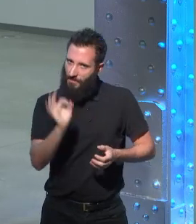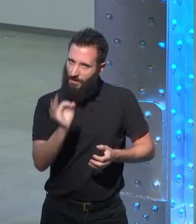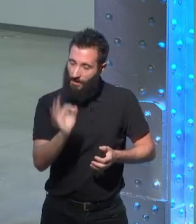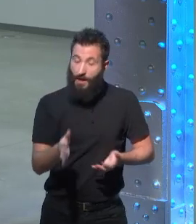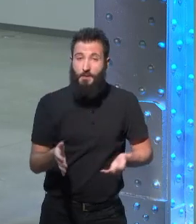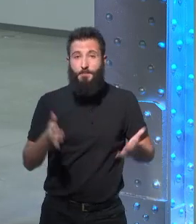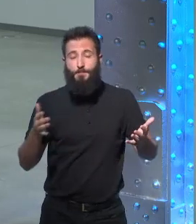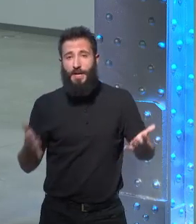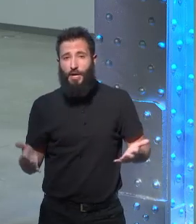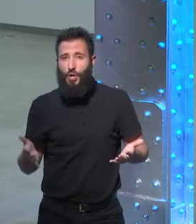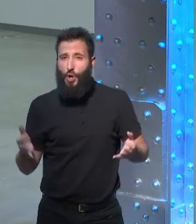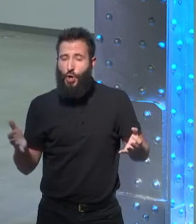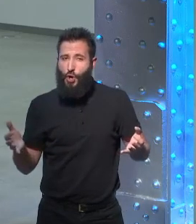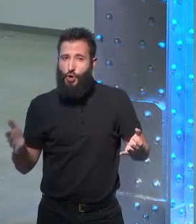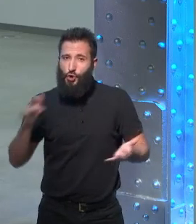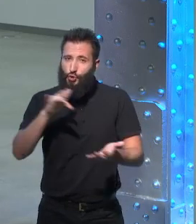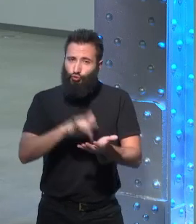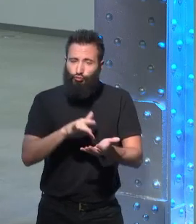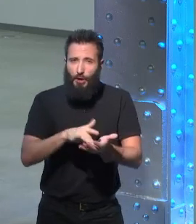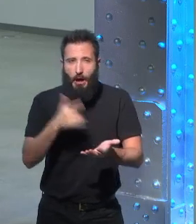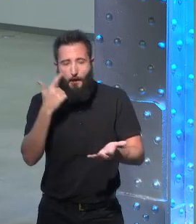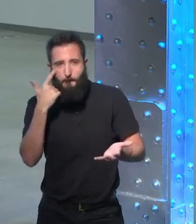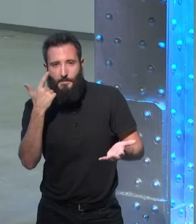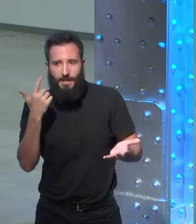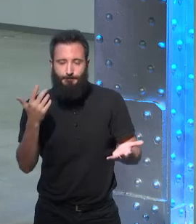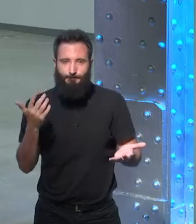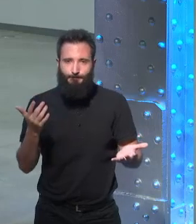Y para ver cuál es la